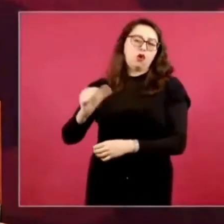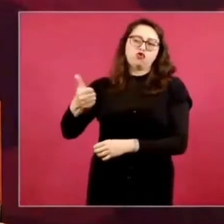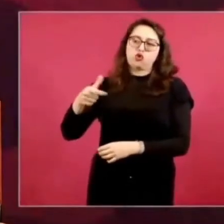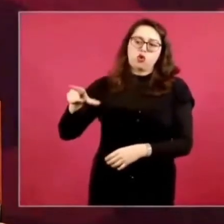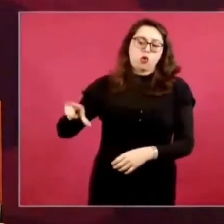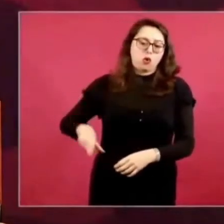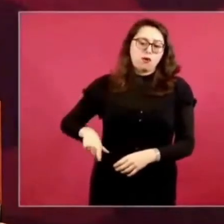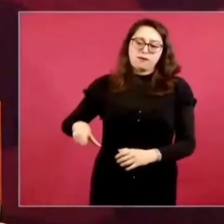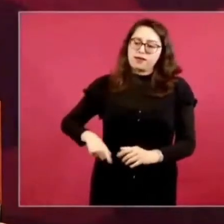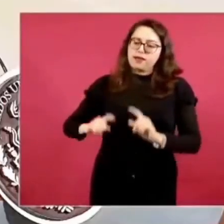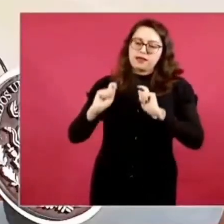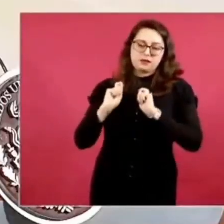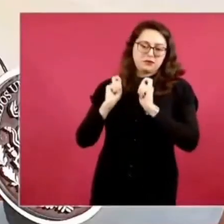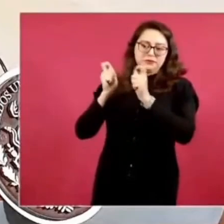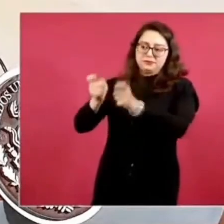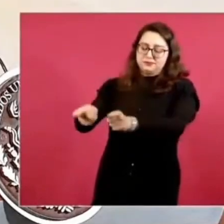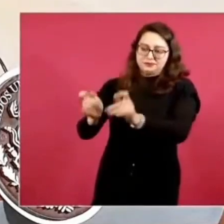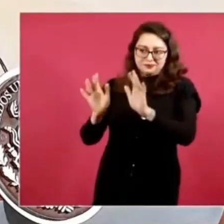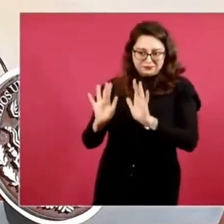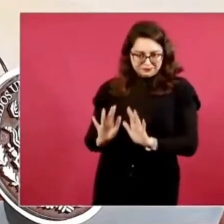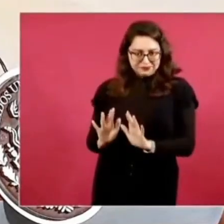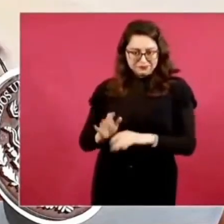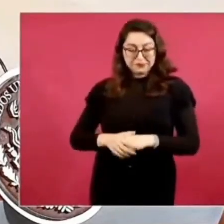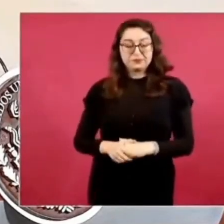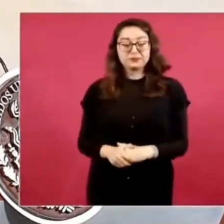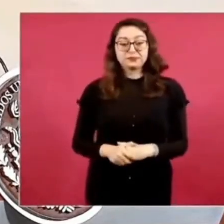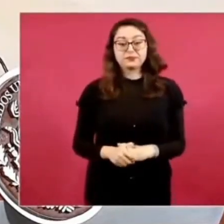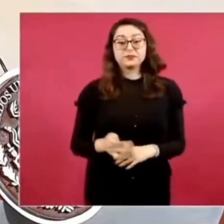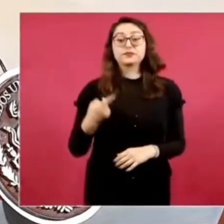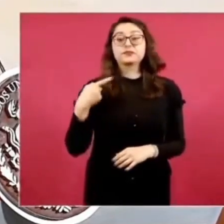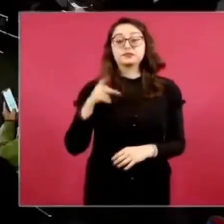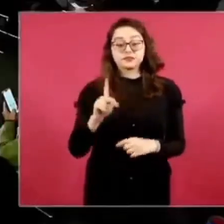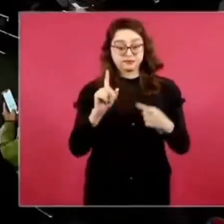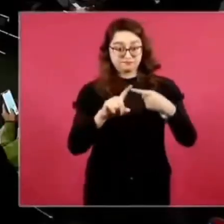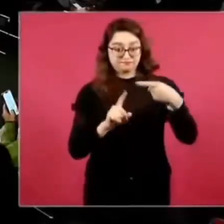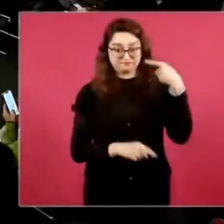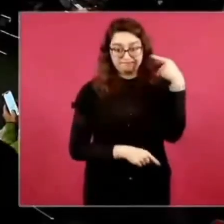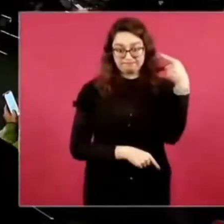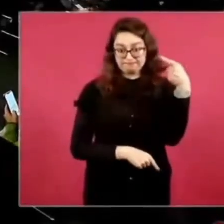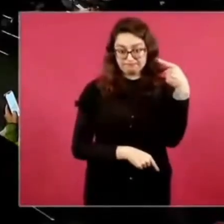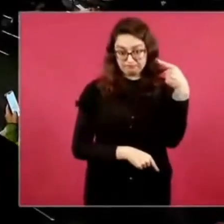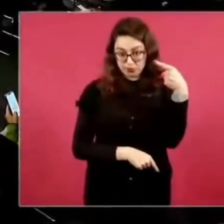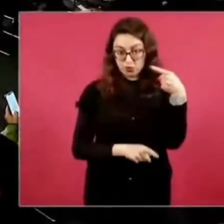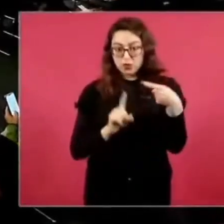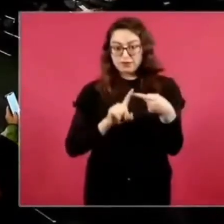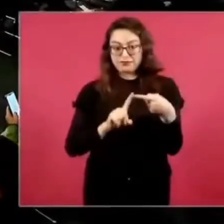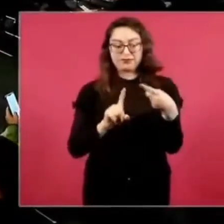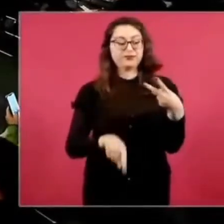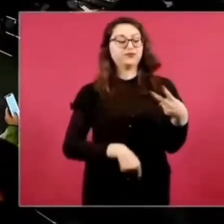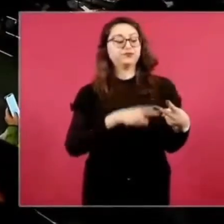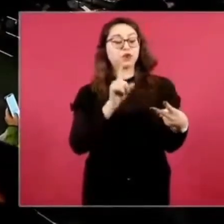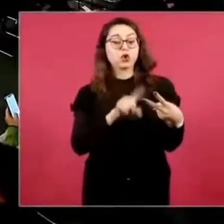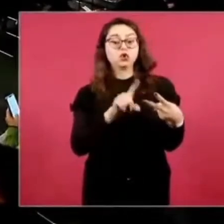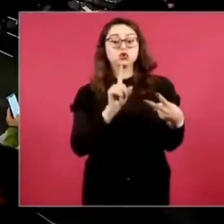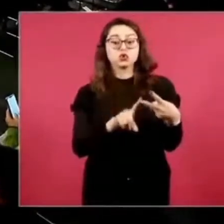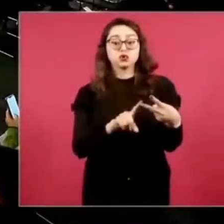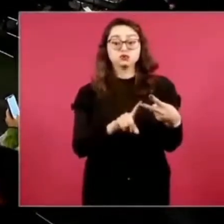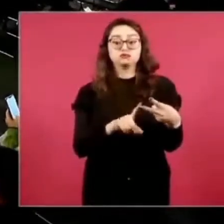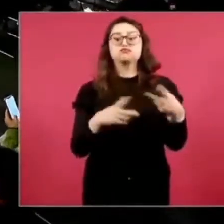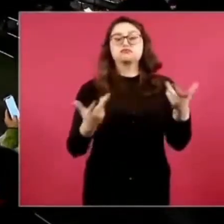Eso ya le va a tocar al próximo gobierno. Pero esa es una opción. La otra opción es hacer una